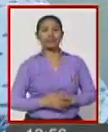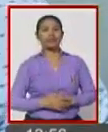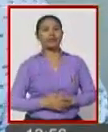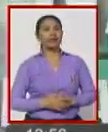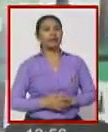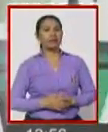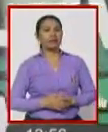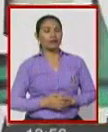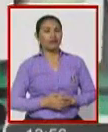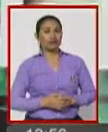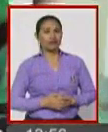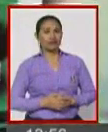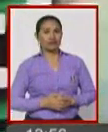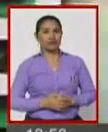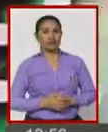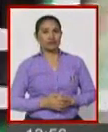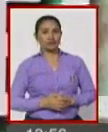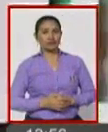es natural